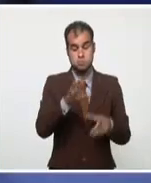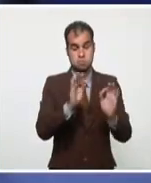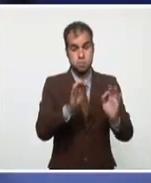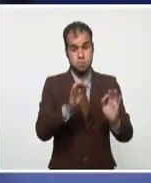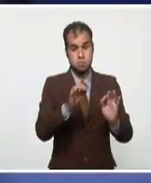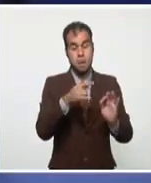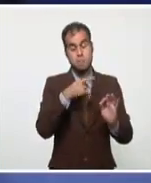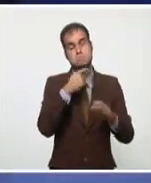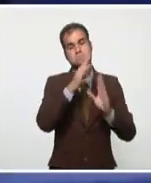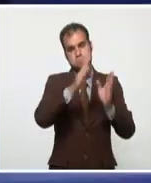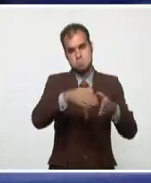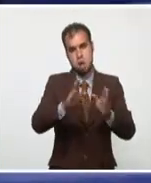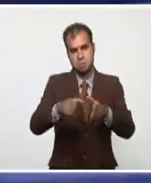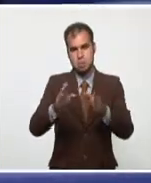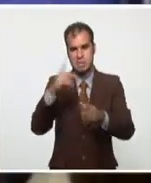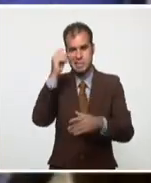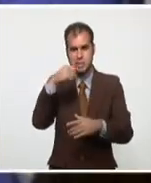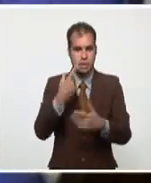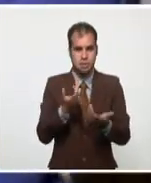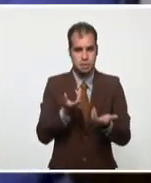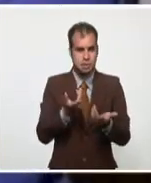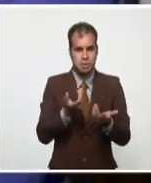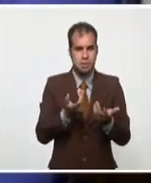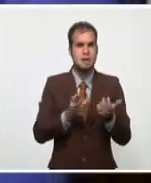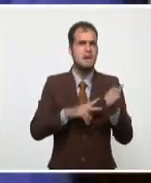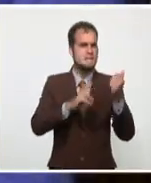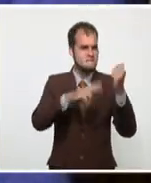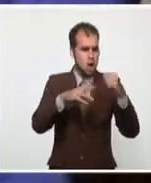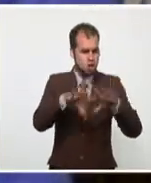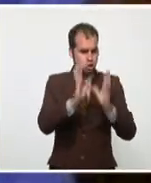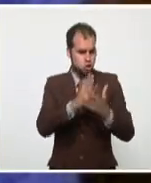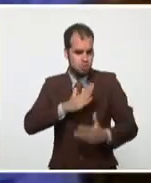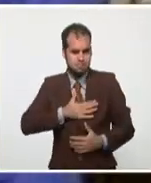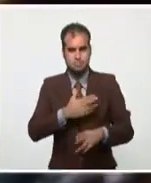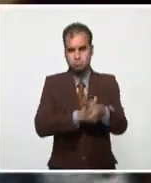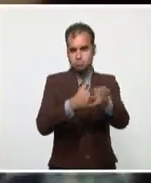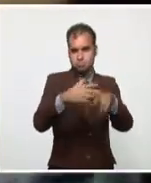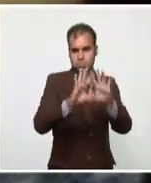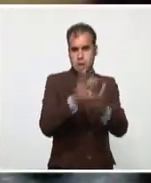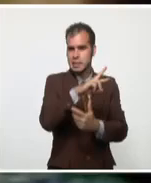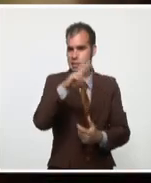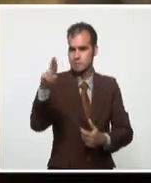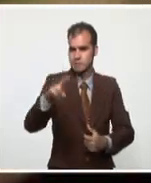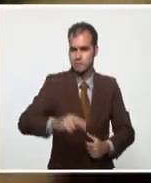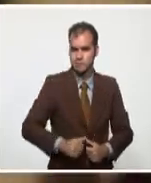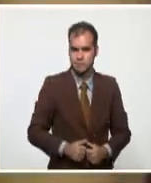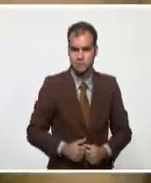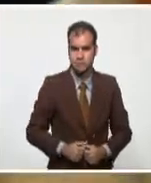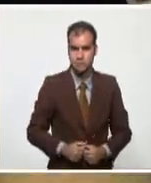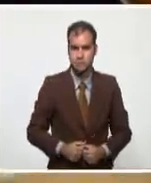murieron por los más sagrados valores de nuestra historia y de nuestra revolución.